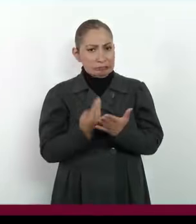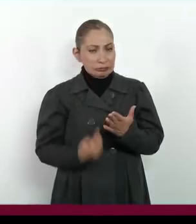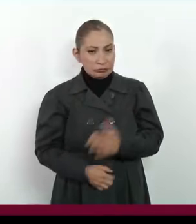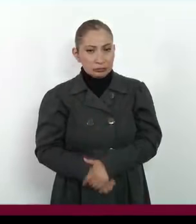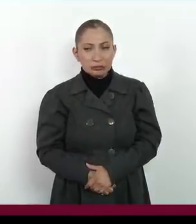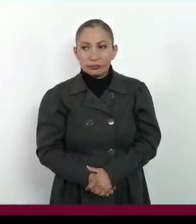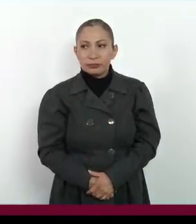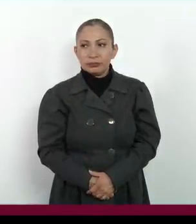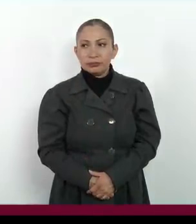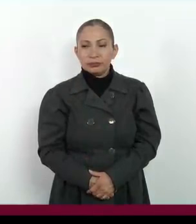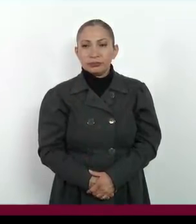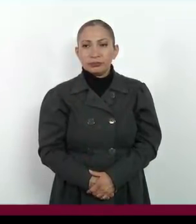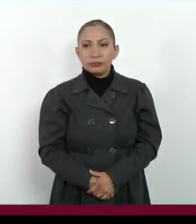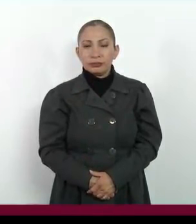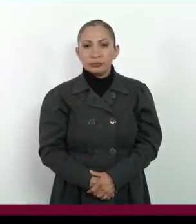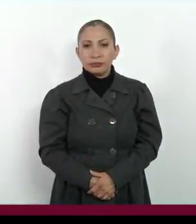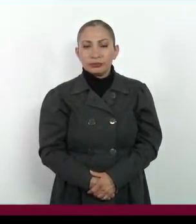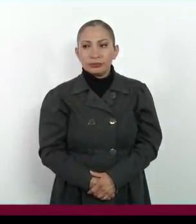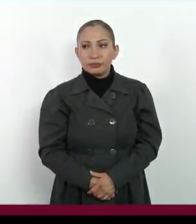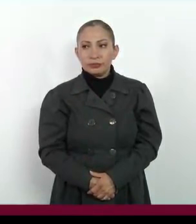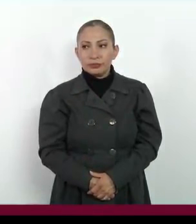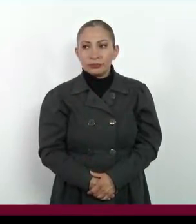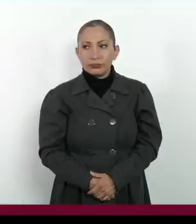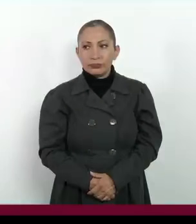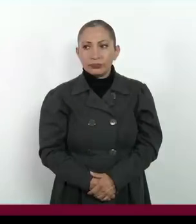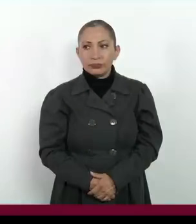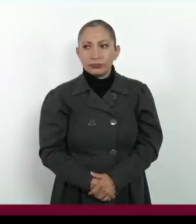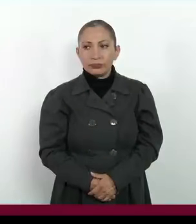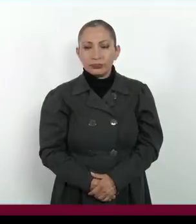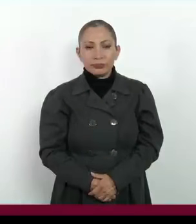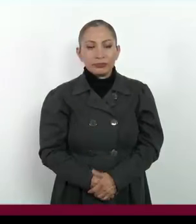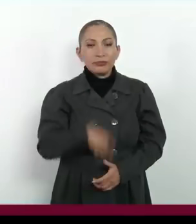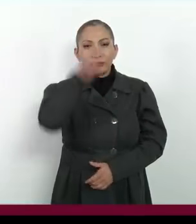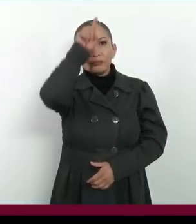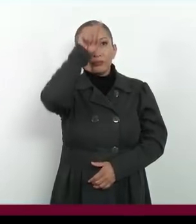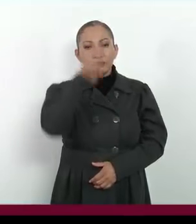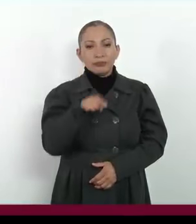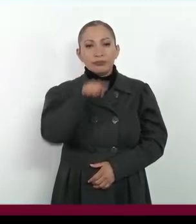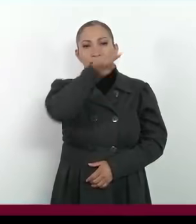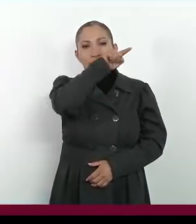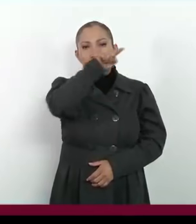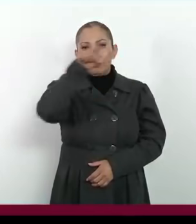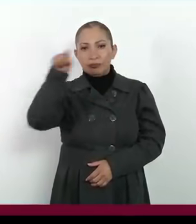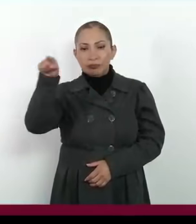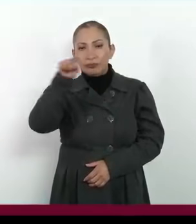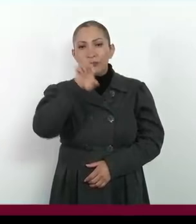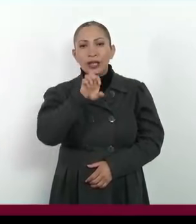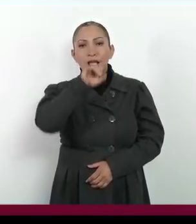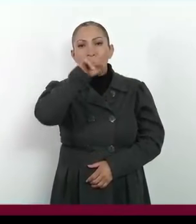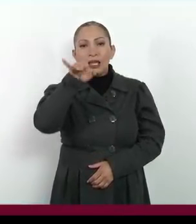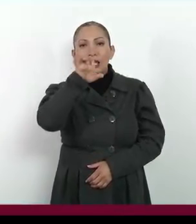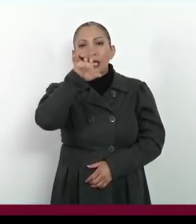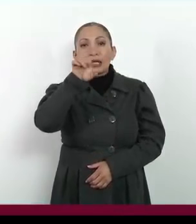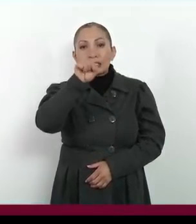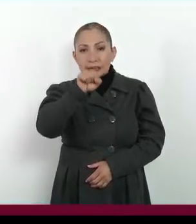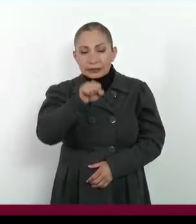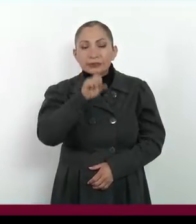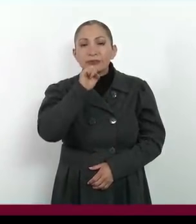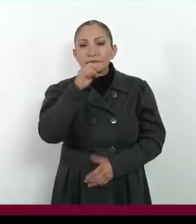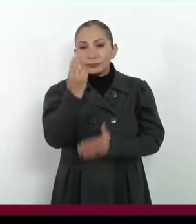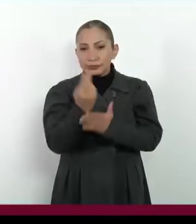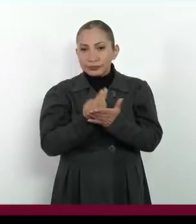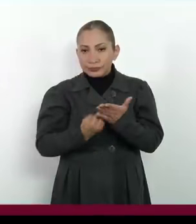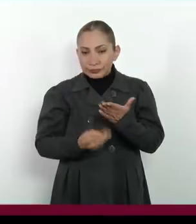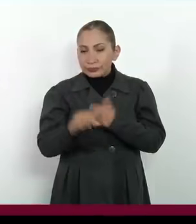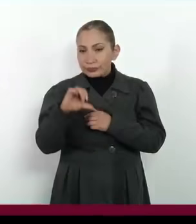dibujarla. Voy a dibujar unos ejes. Digamos, aquí están nuestros ejes. Y voy a tratar de dibujar